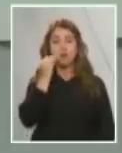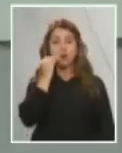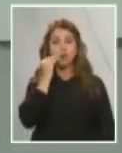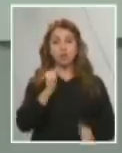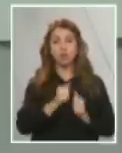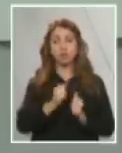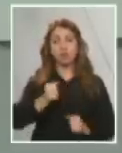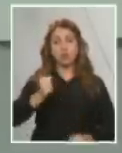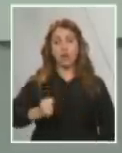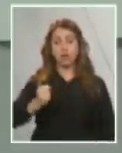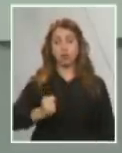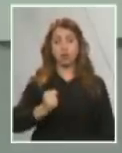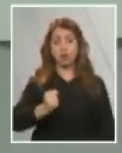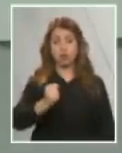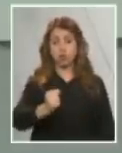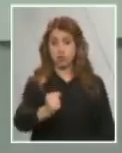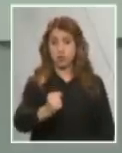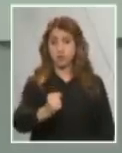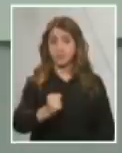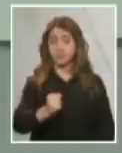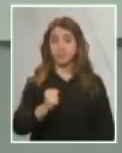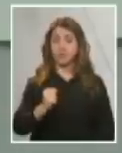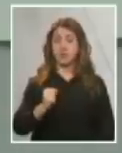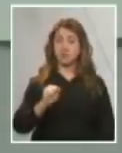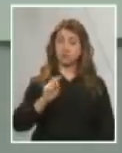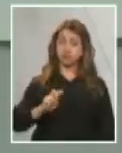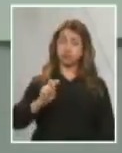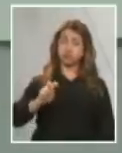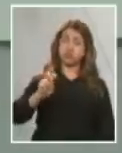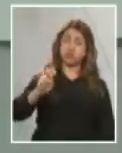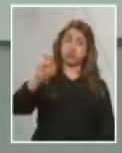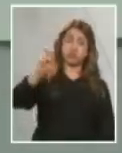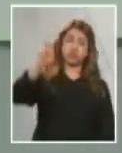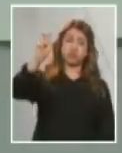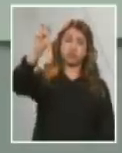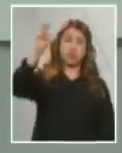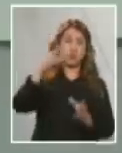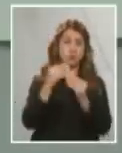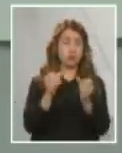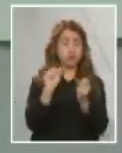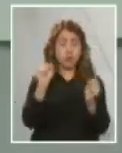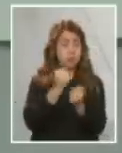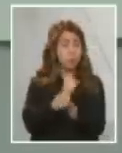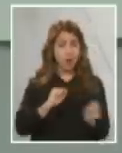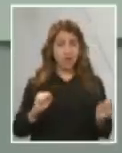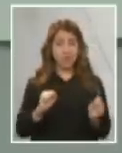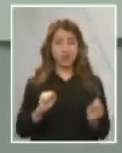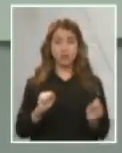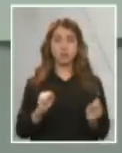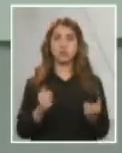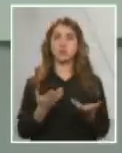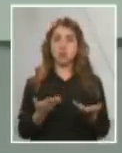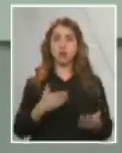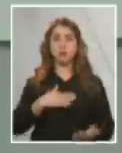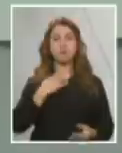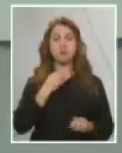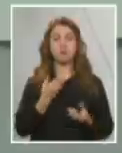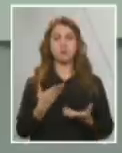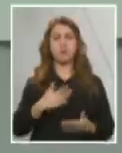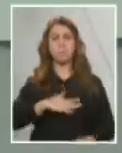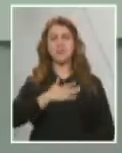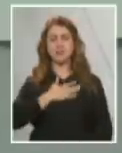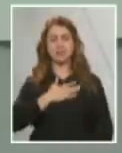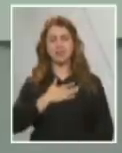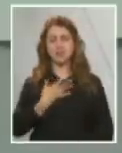con su bastón. Subir esas mensas escaleras que están, no pueden. Entonces, es como, a mí me